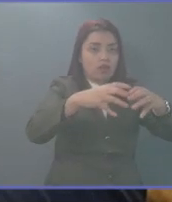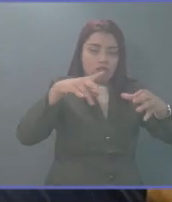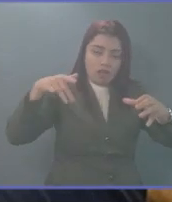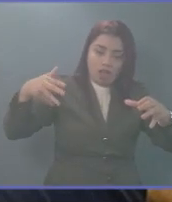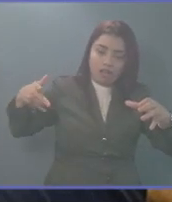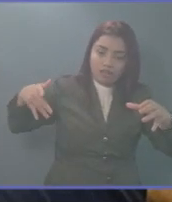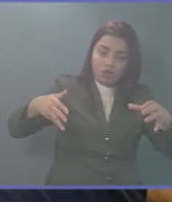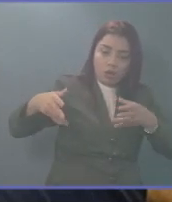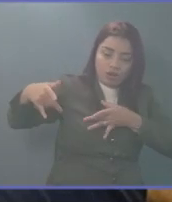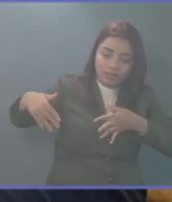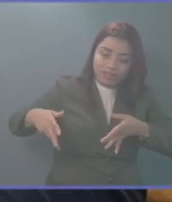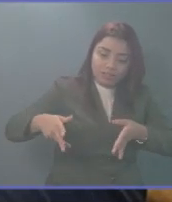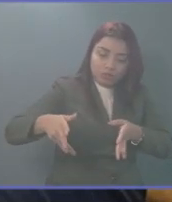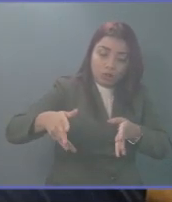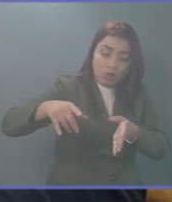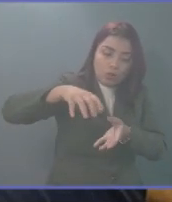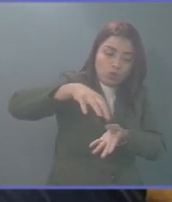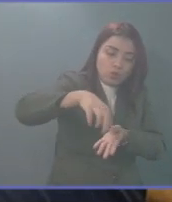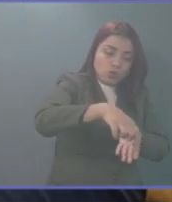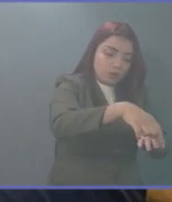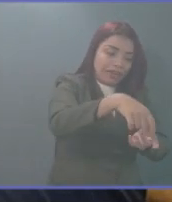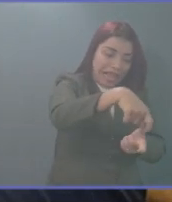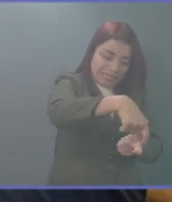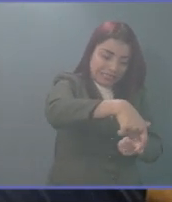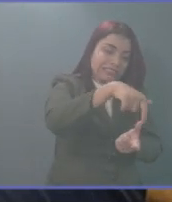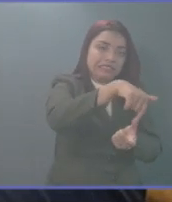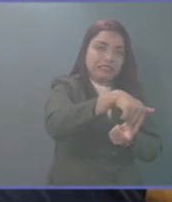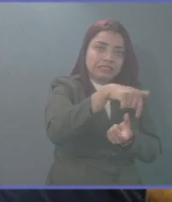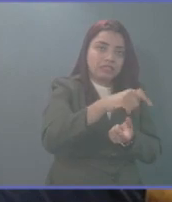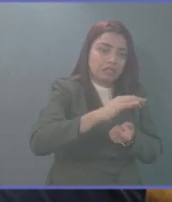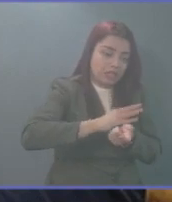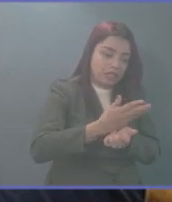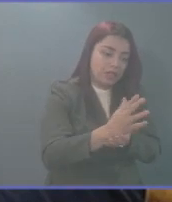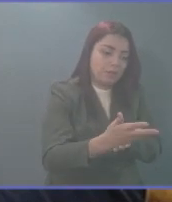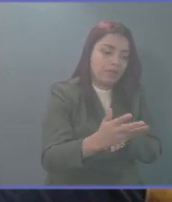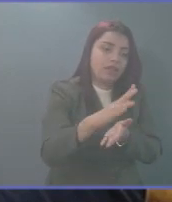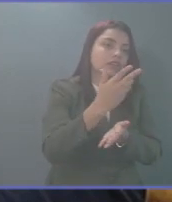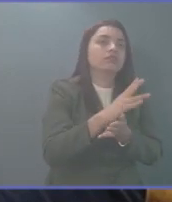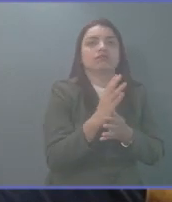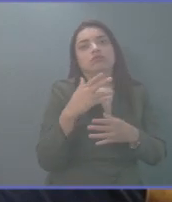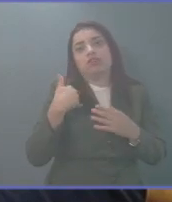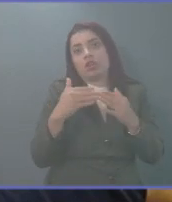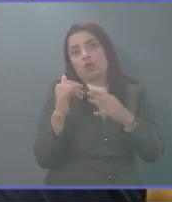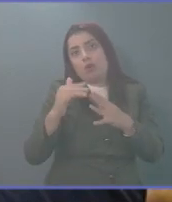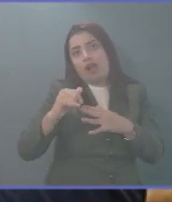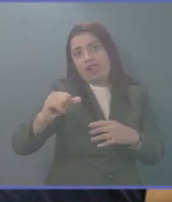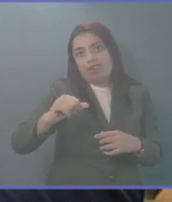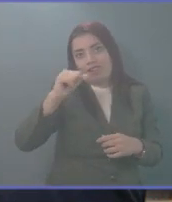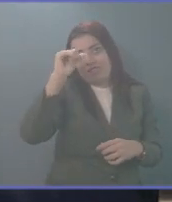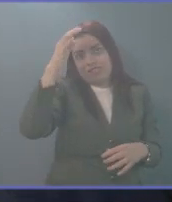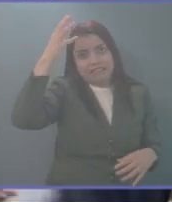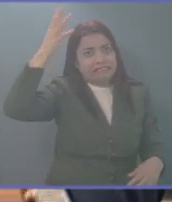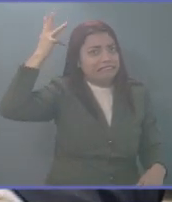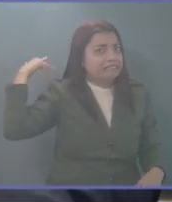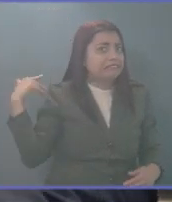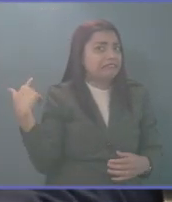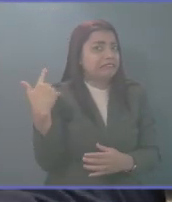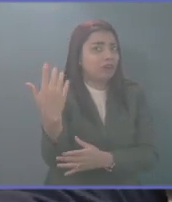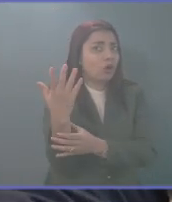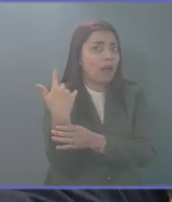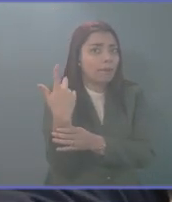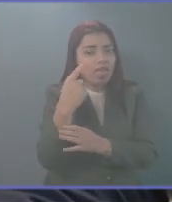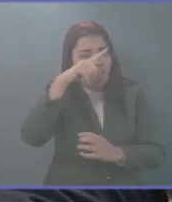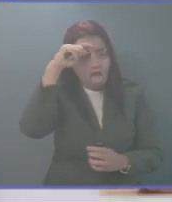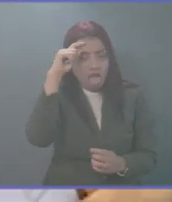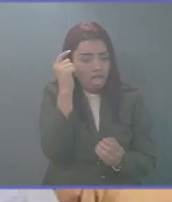hicimos. Al método que tenemos, al método egipcio. No tenemos una planta de